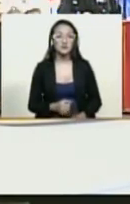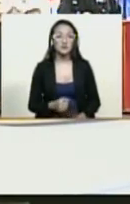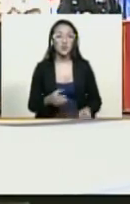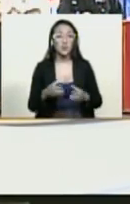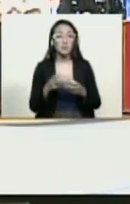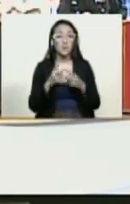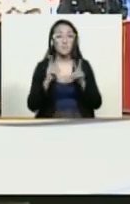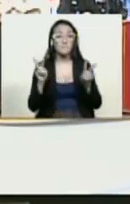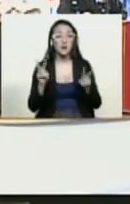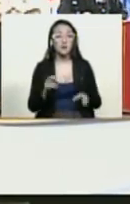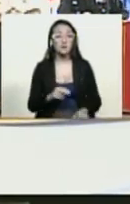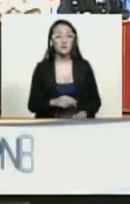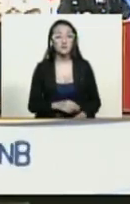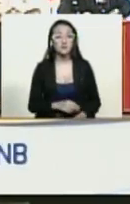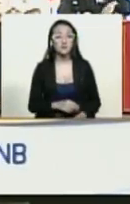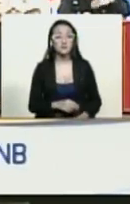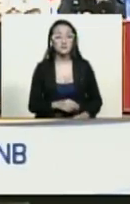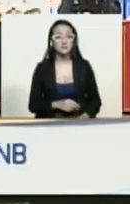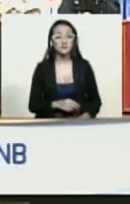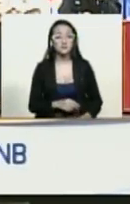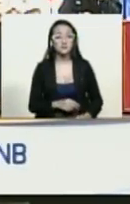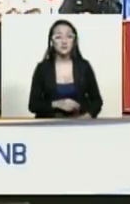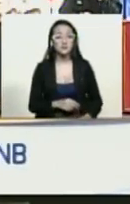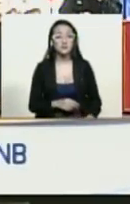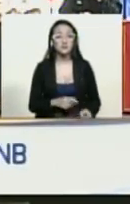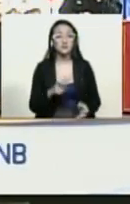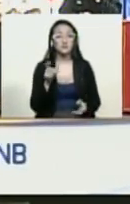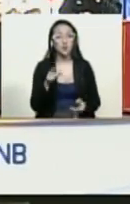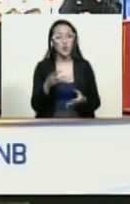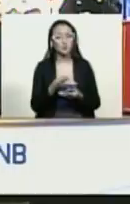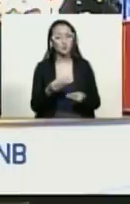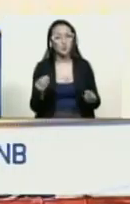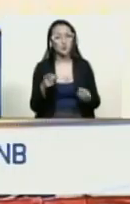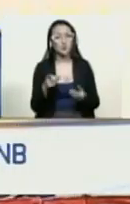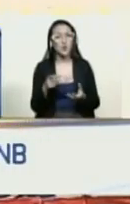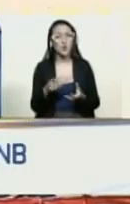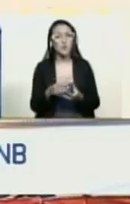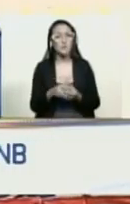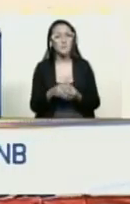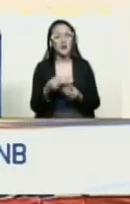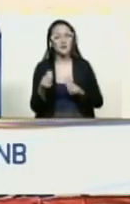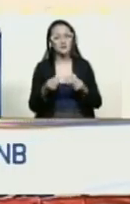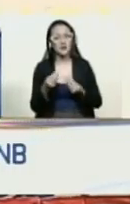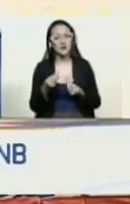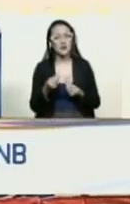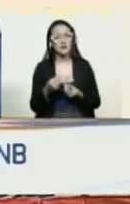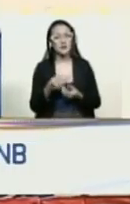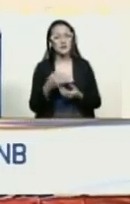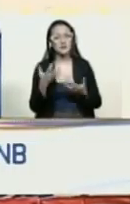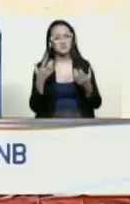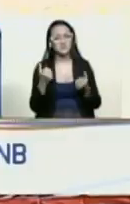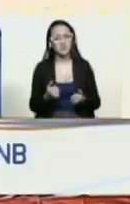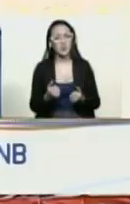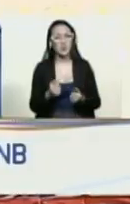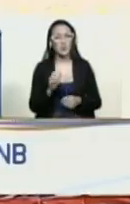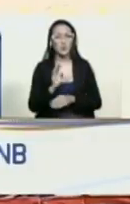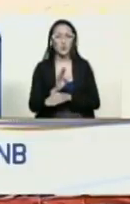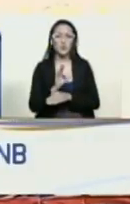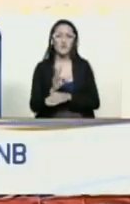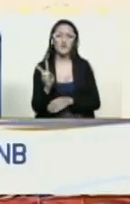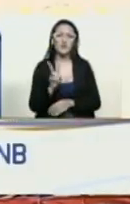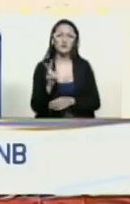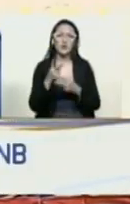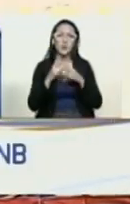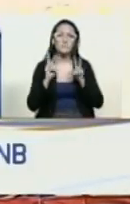paz, lo digo una y mil veces, son la solución para construir una nación segura, una Venezuela